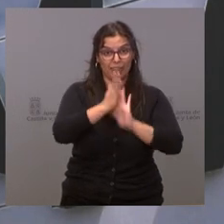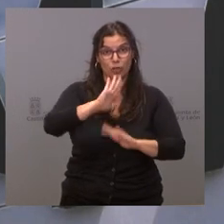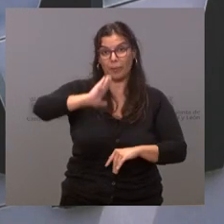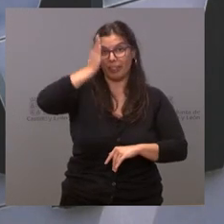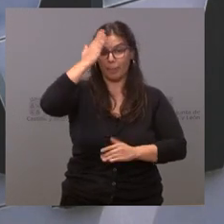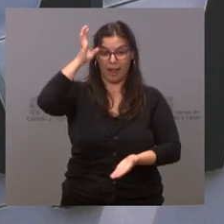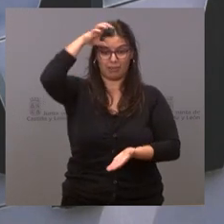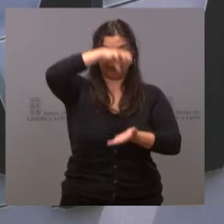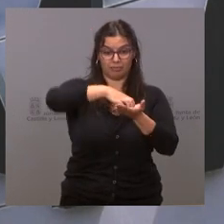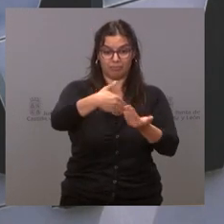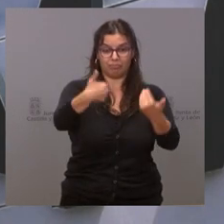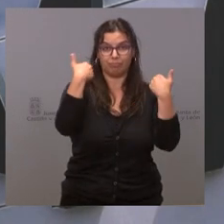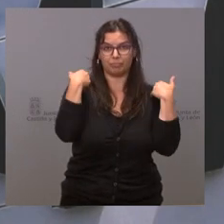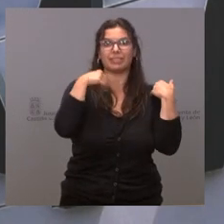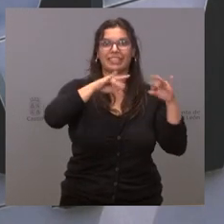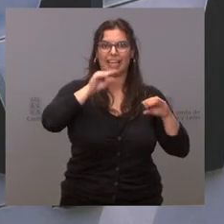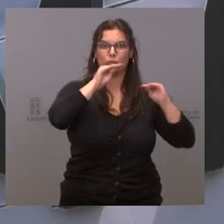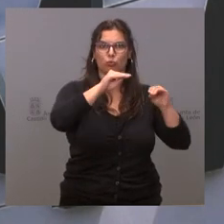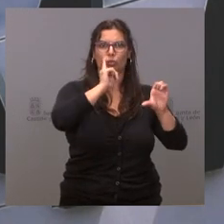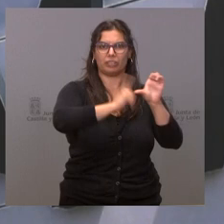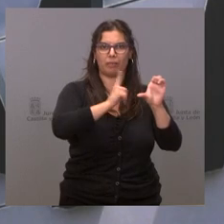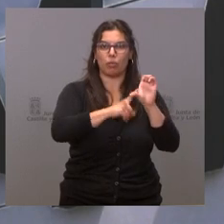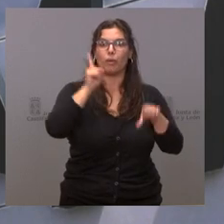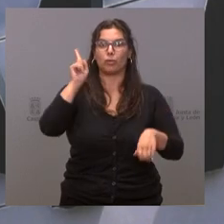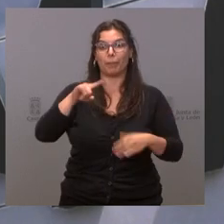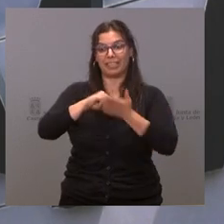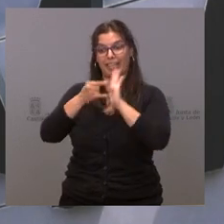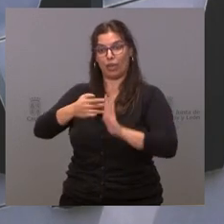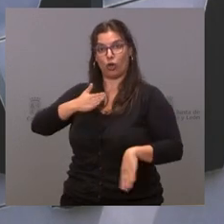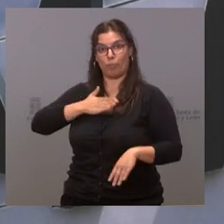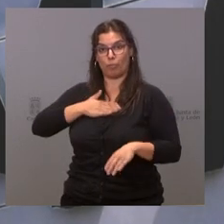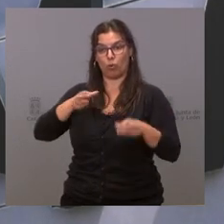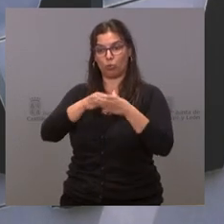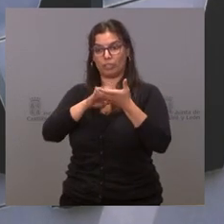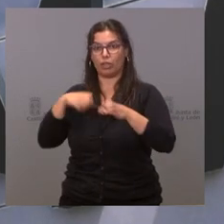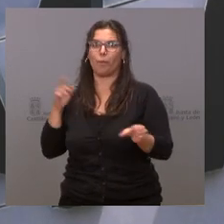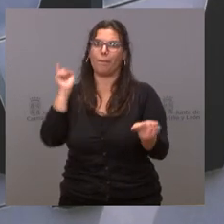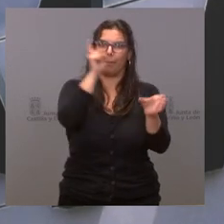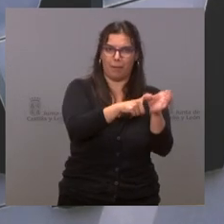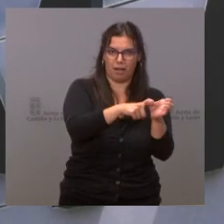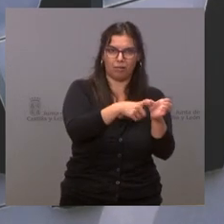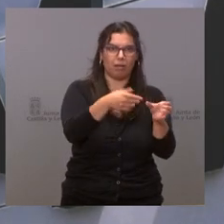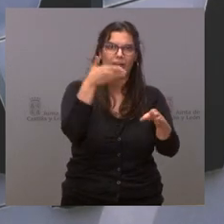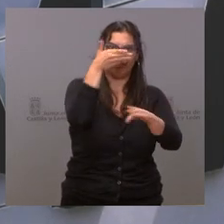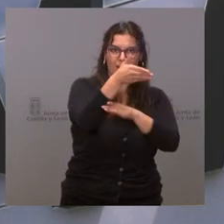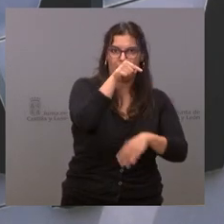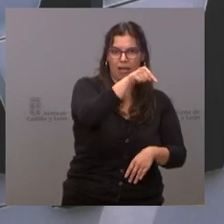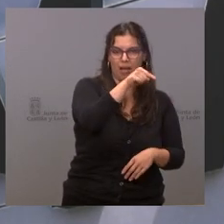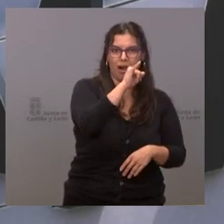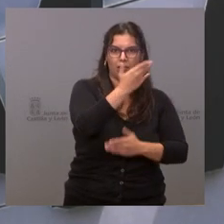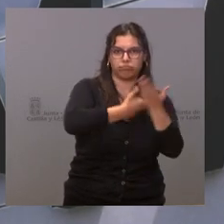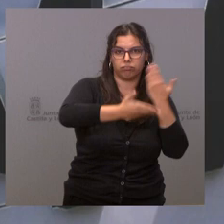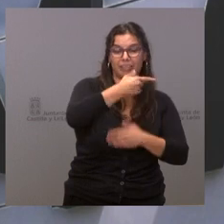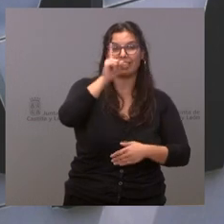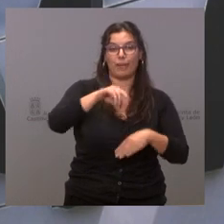está en extremadura hay coordinación de los técnicos de la junta de castilla y léon también los consejeros